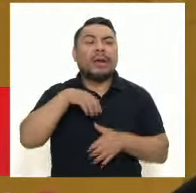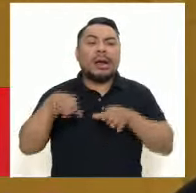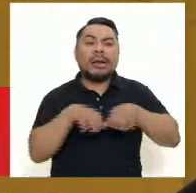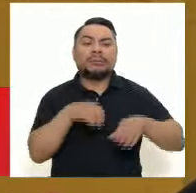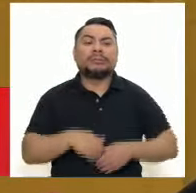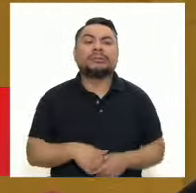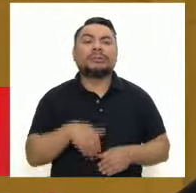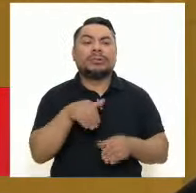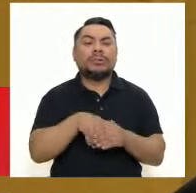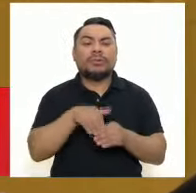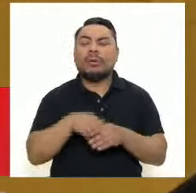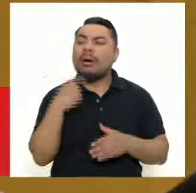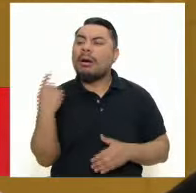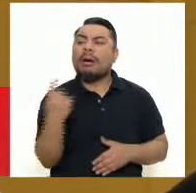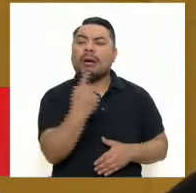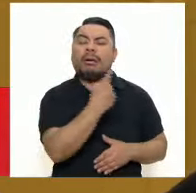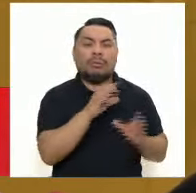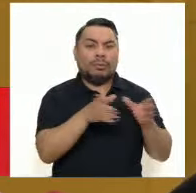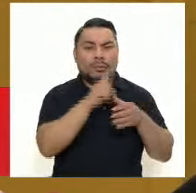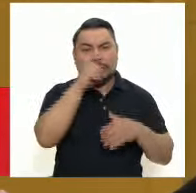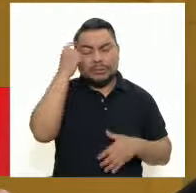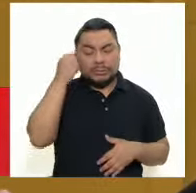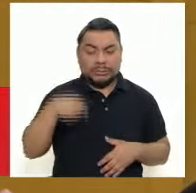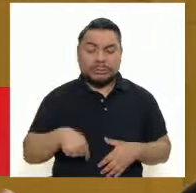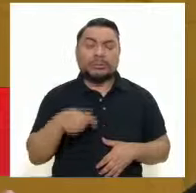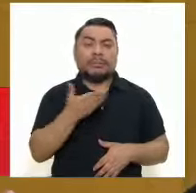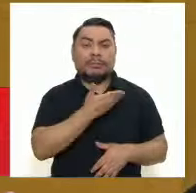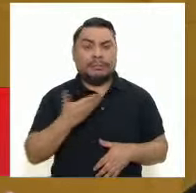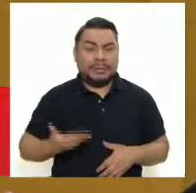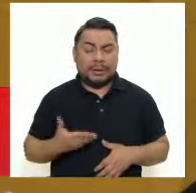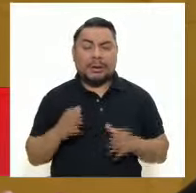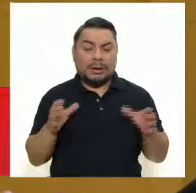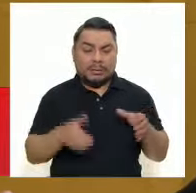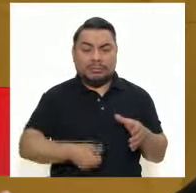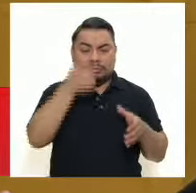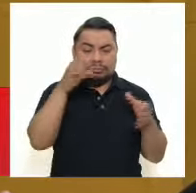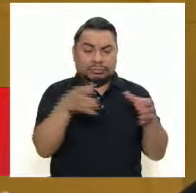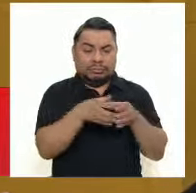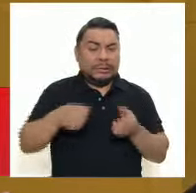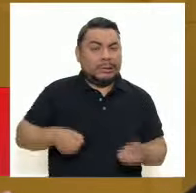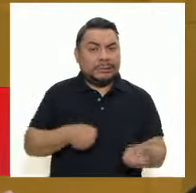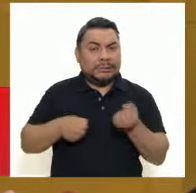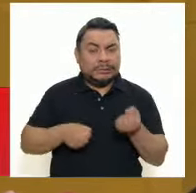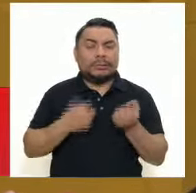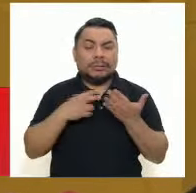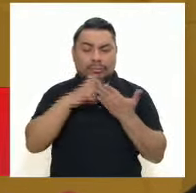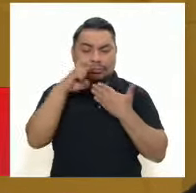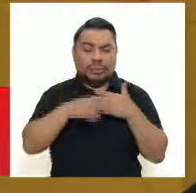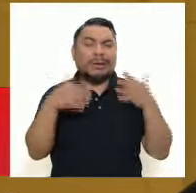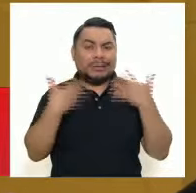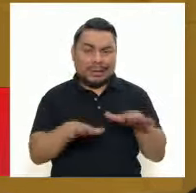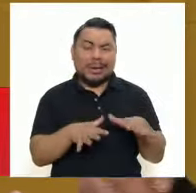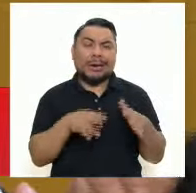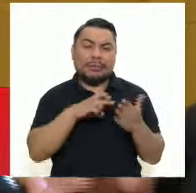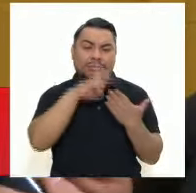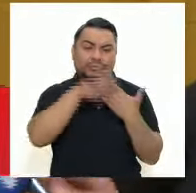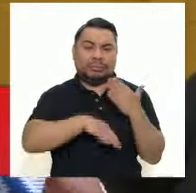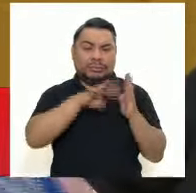voto de manera unánime como bancada no desde la presidencia de la comisión agraria estaba programada ya la